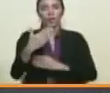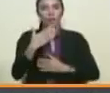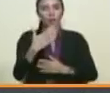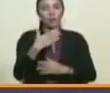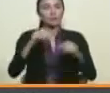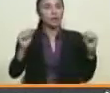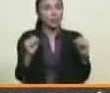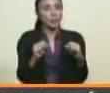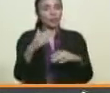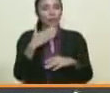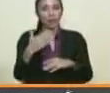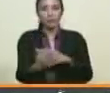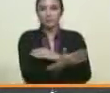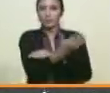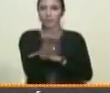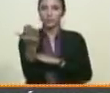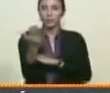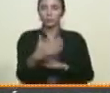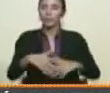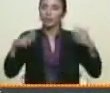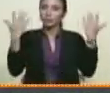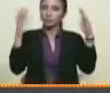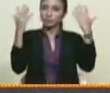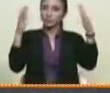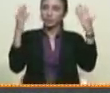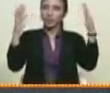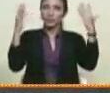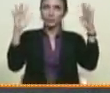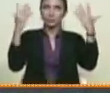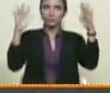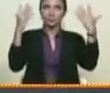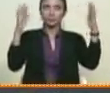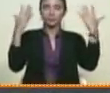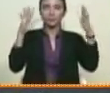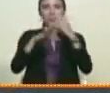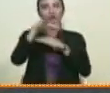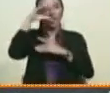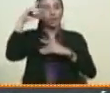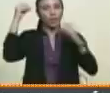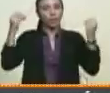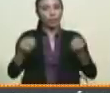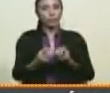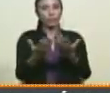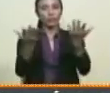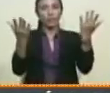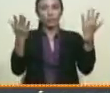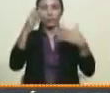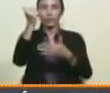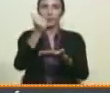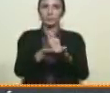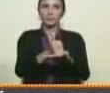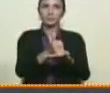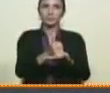energía gracias medidas aplauso para el pueblo que dios bendiga a mérida amen